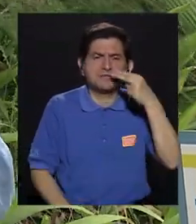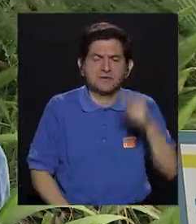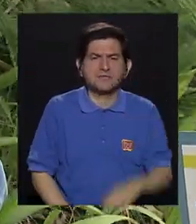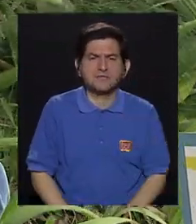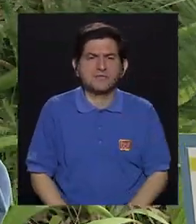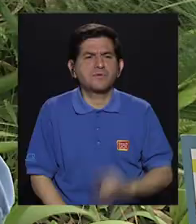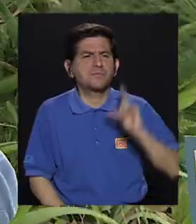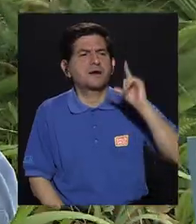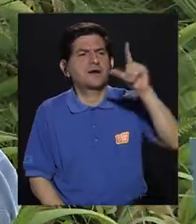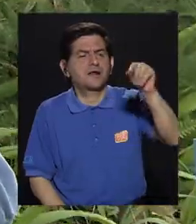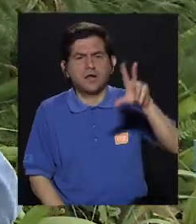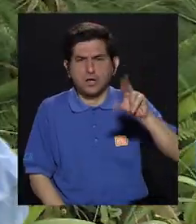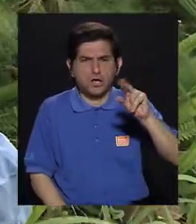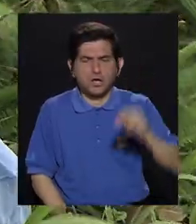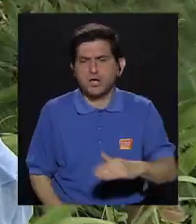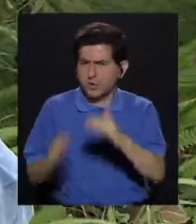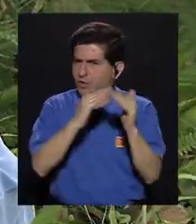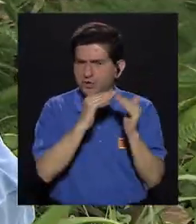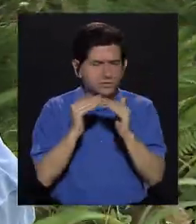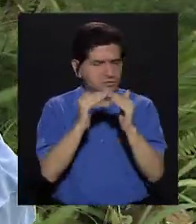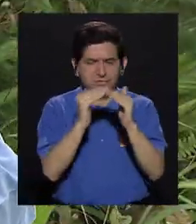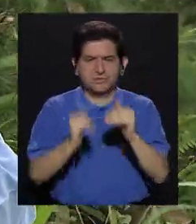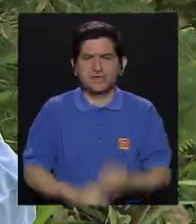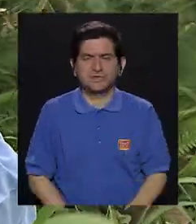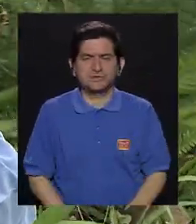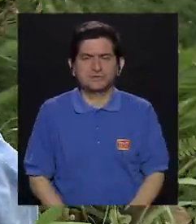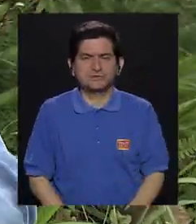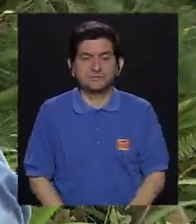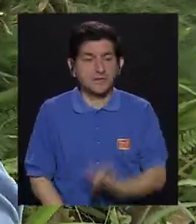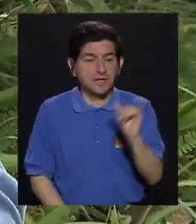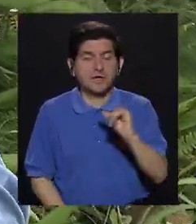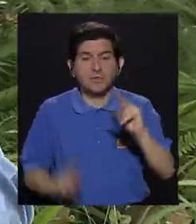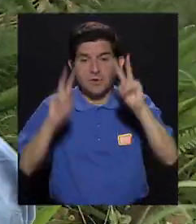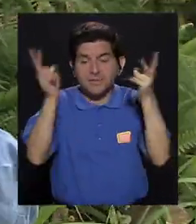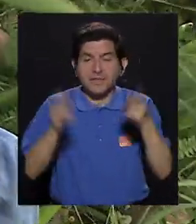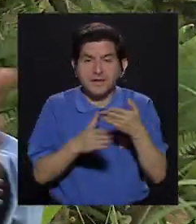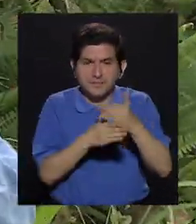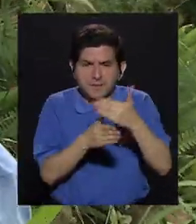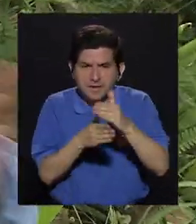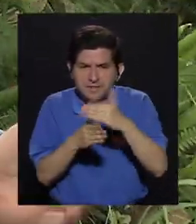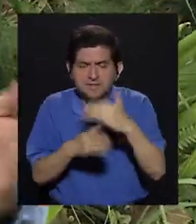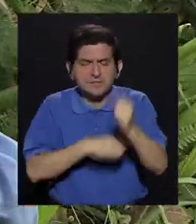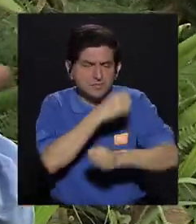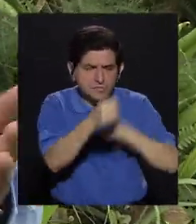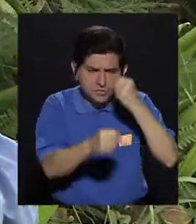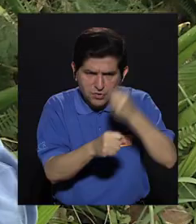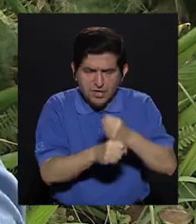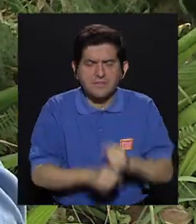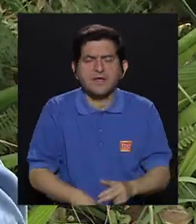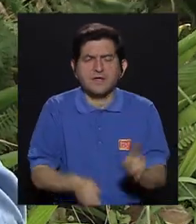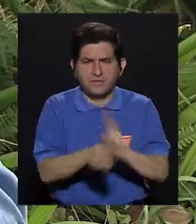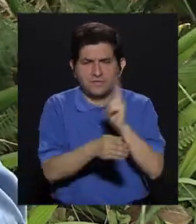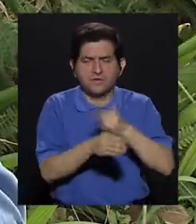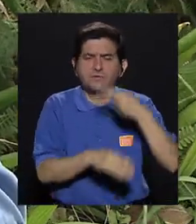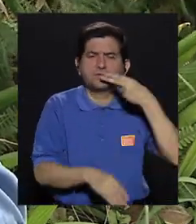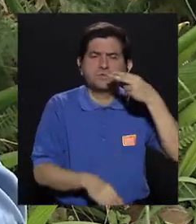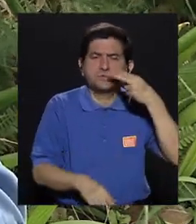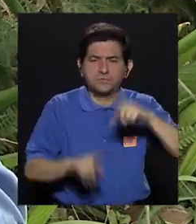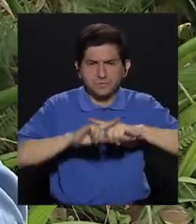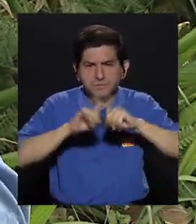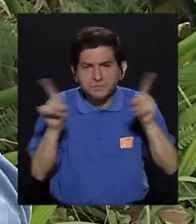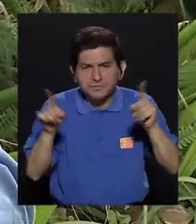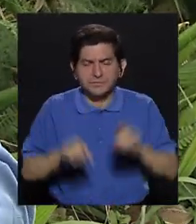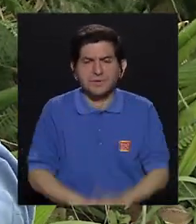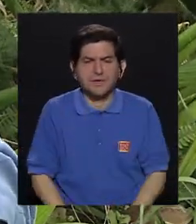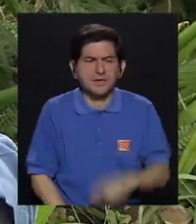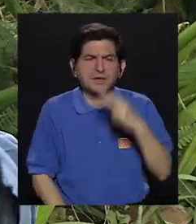en el interior del país que en la gran área metropolitana. Básicamente también por un tema de la distribución de las edades en las que se consume el cigarrillo,